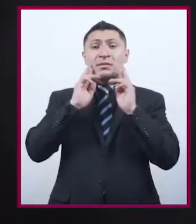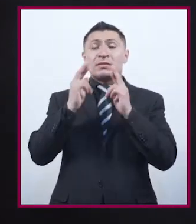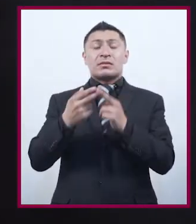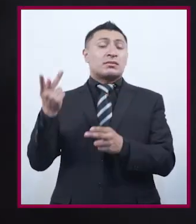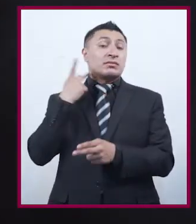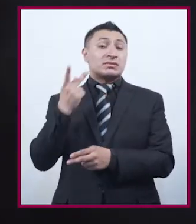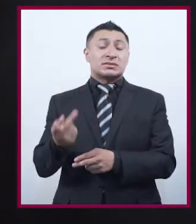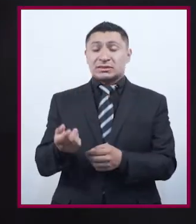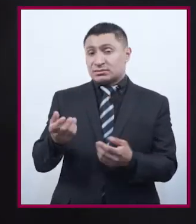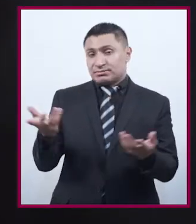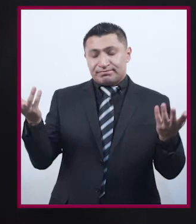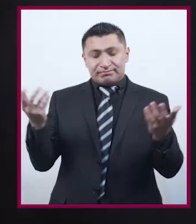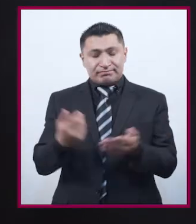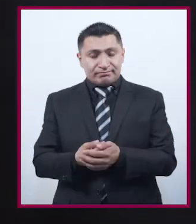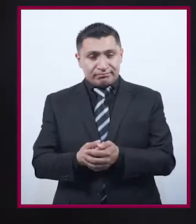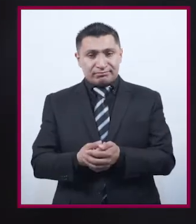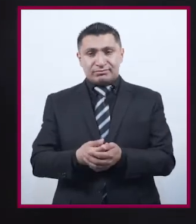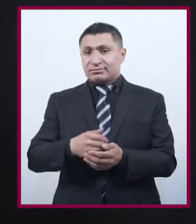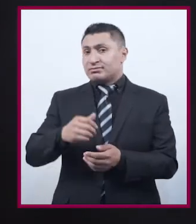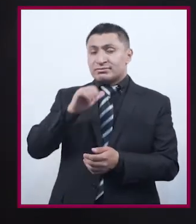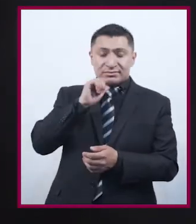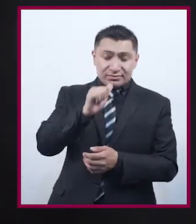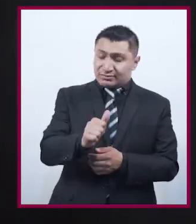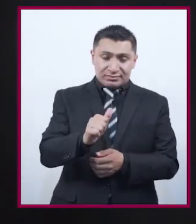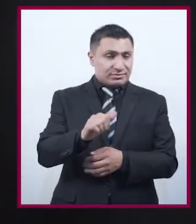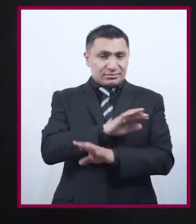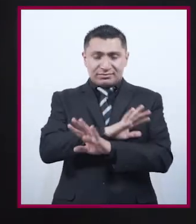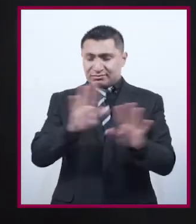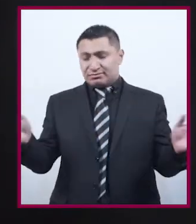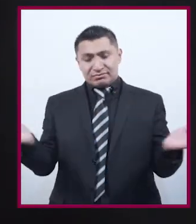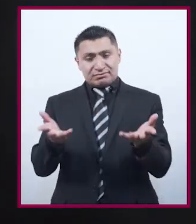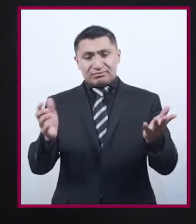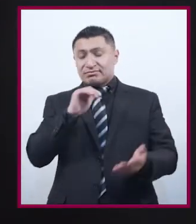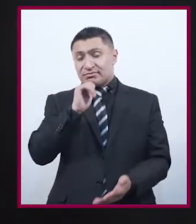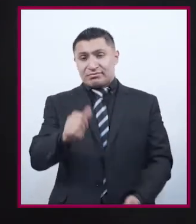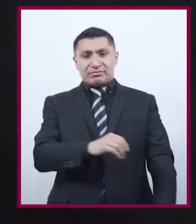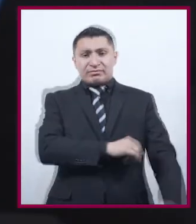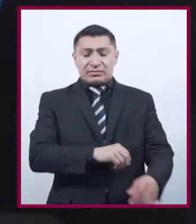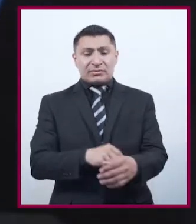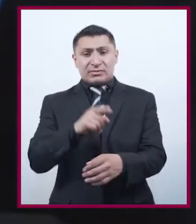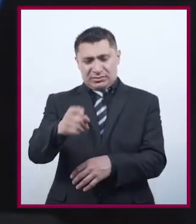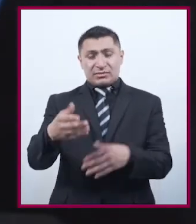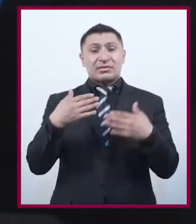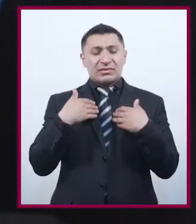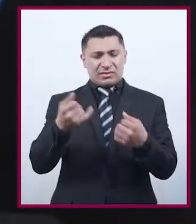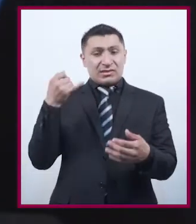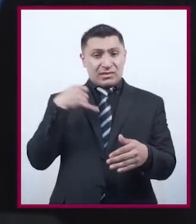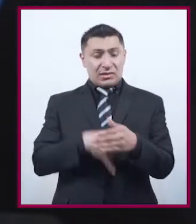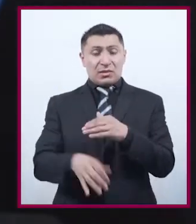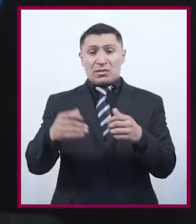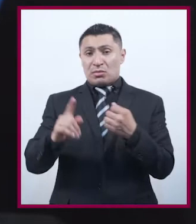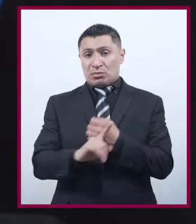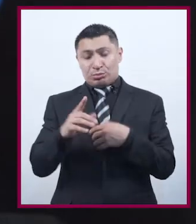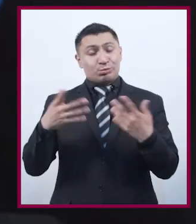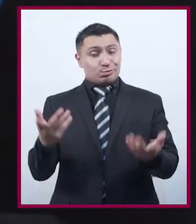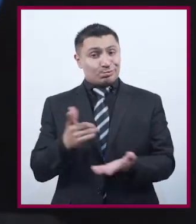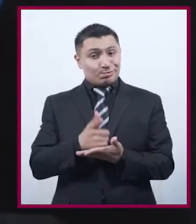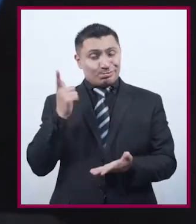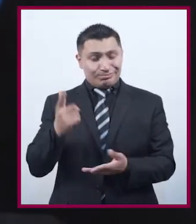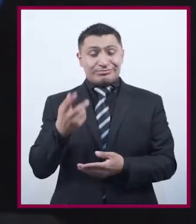políticas. Vamos, que no podíamos hacer nada, absolutamente nada. ¿Percibes la profundidad de la